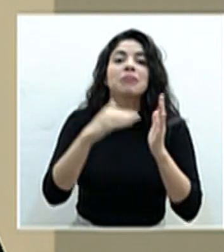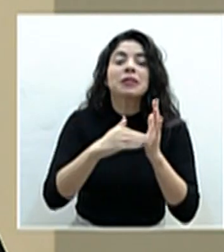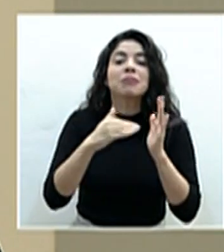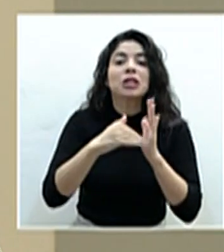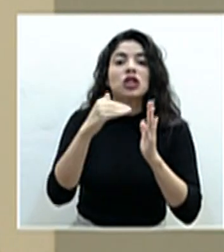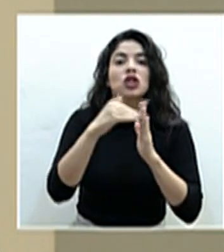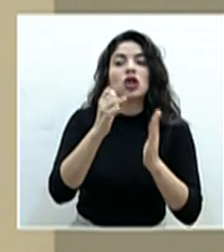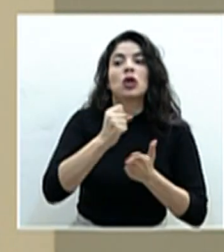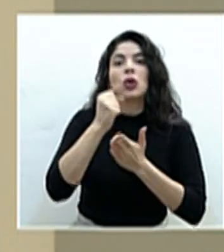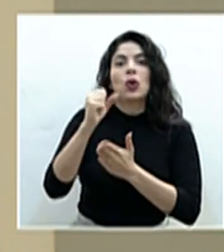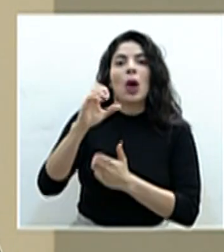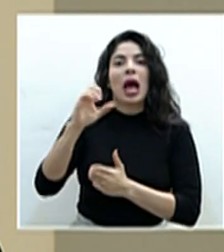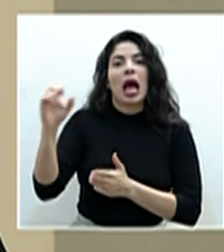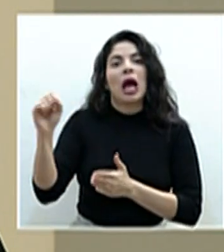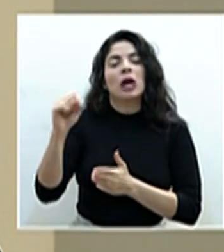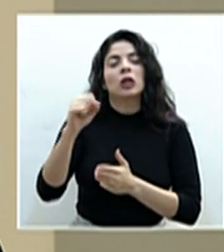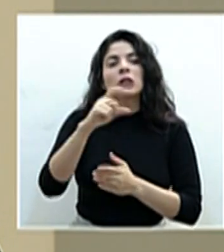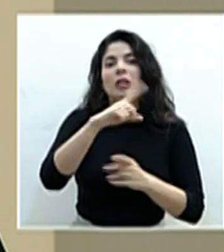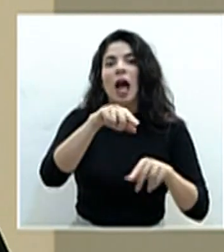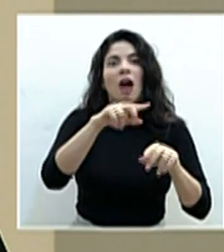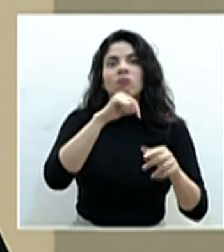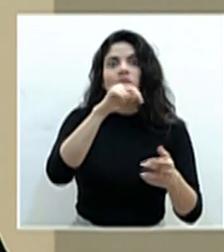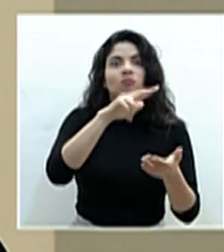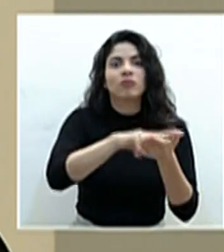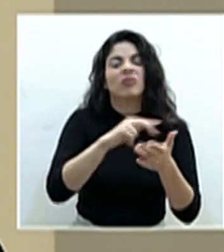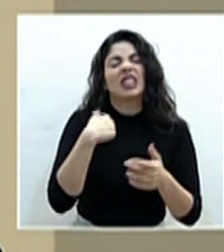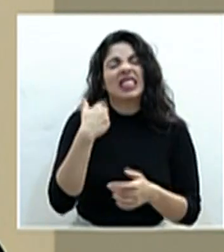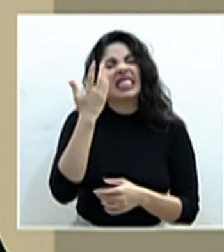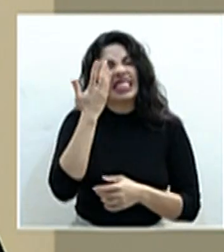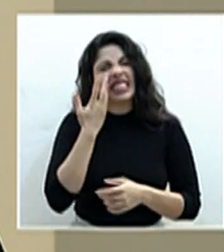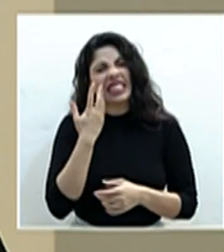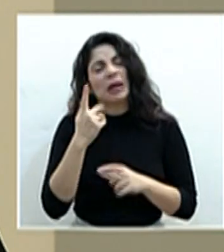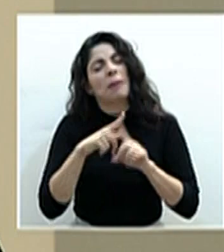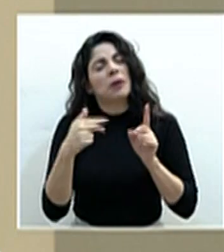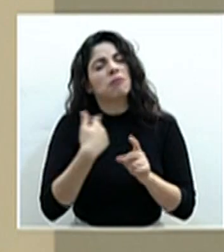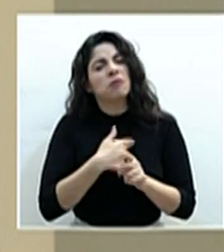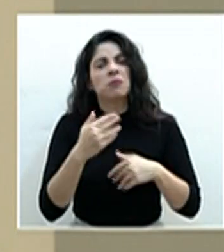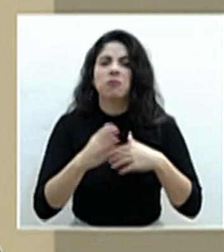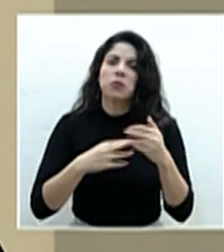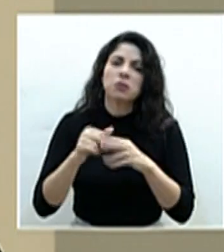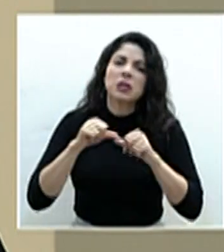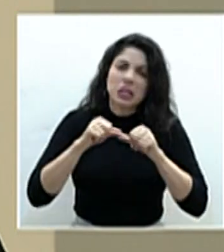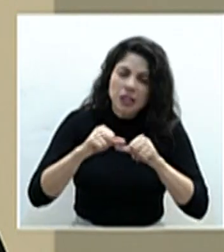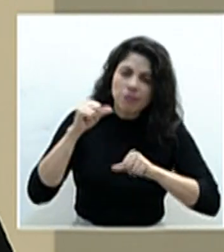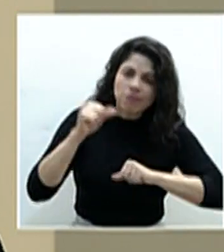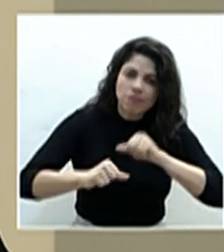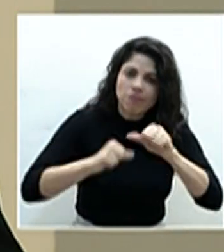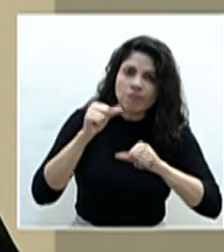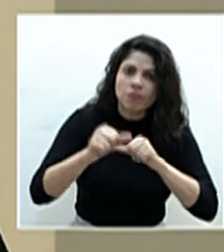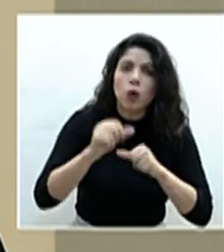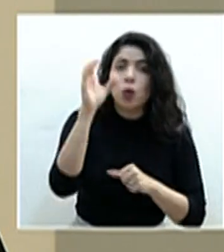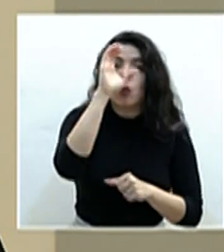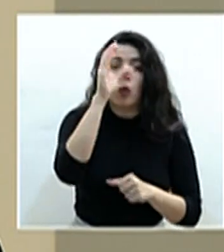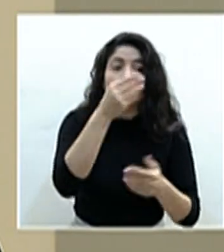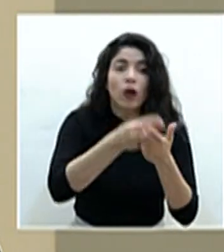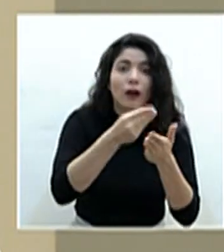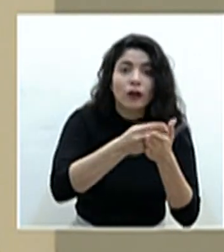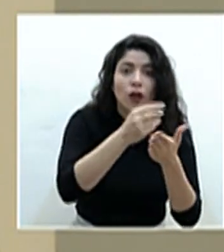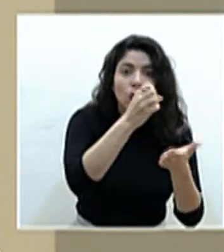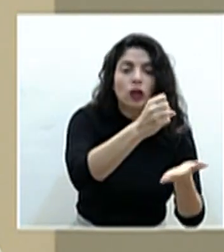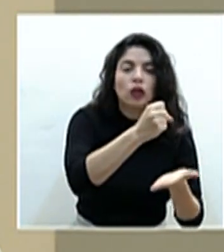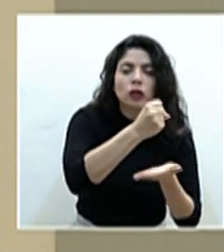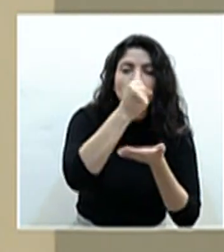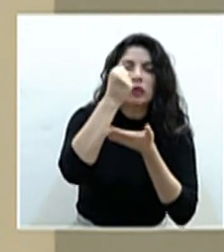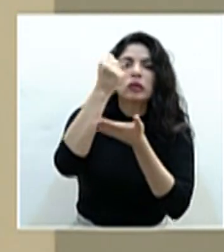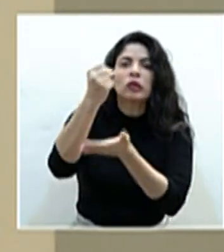Caja Costarricense del Seguro Social. No obstante así, nosotros seguiremos adelante para procurar que esos fondos lleguen